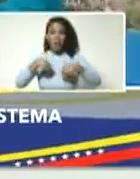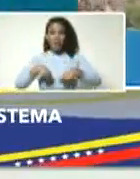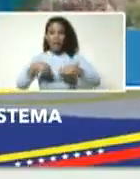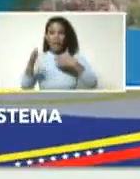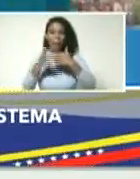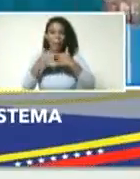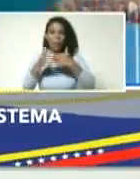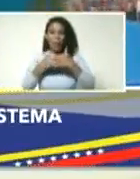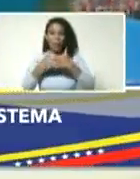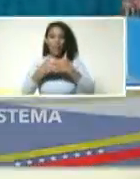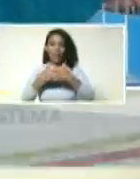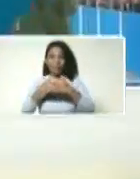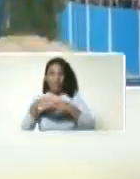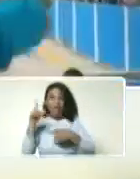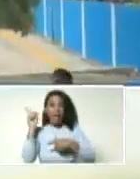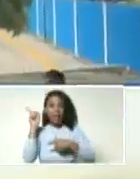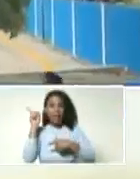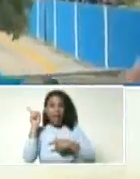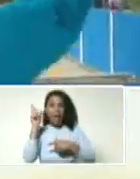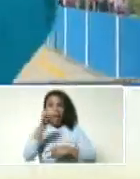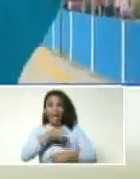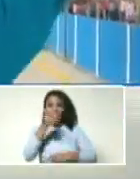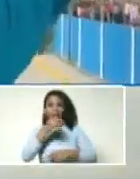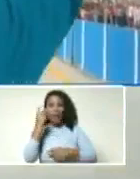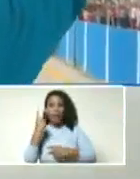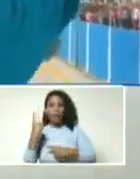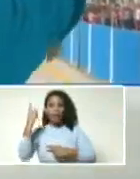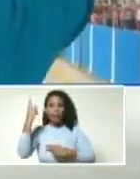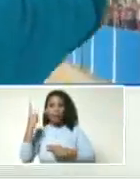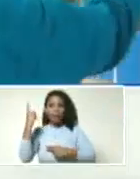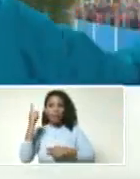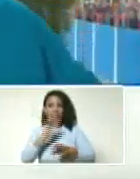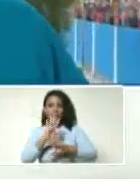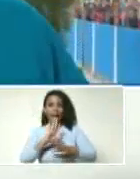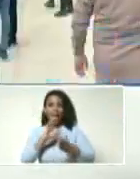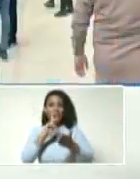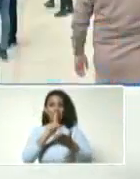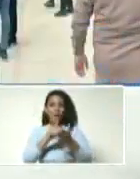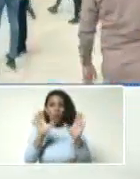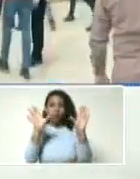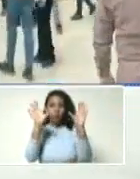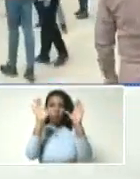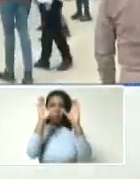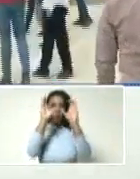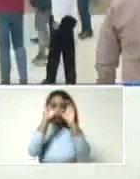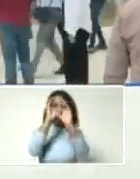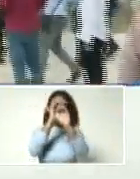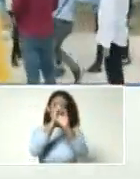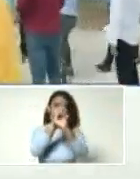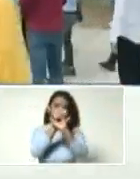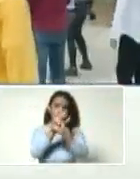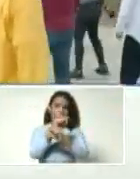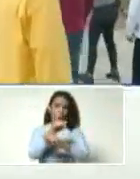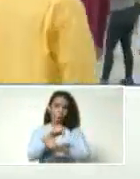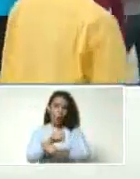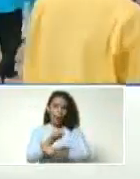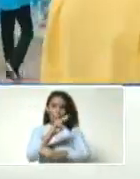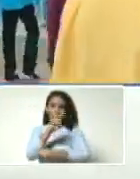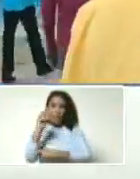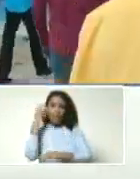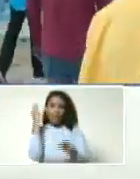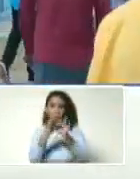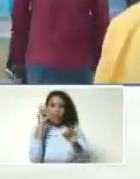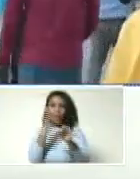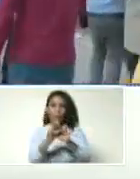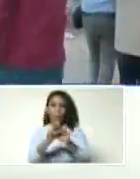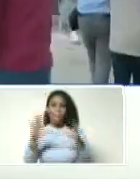puertas. Estaba ya el atardecer cayendo, ya ha llegado la nochecita de hoy, 20 de